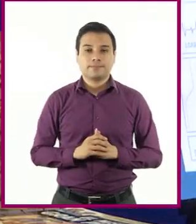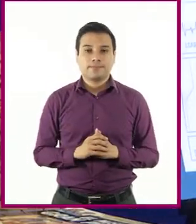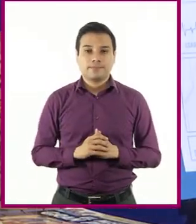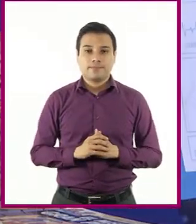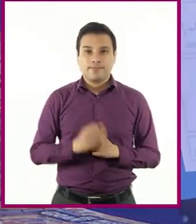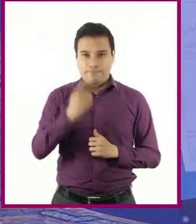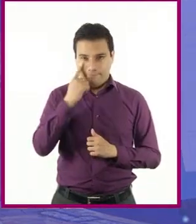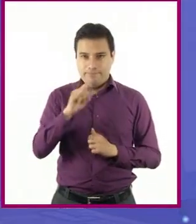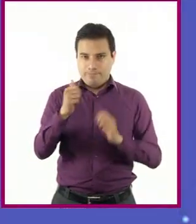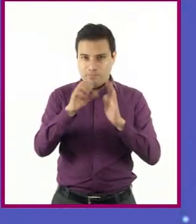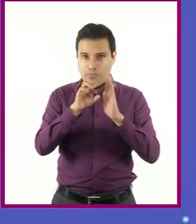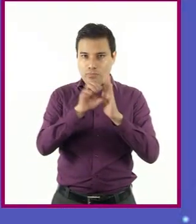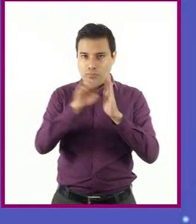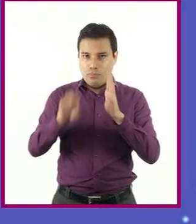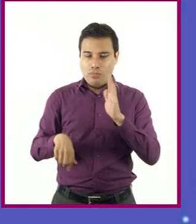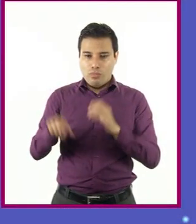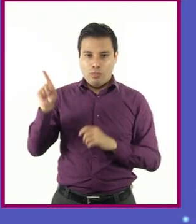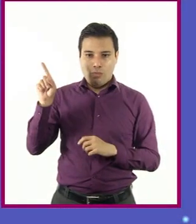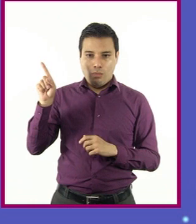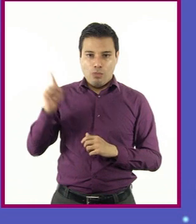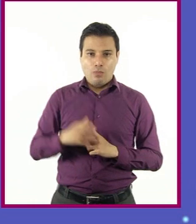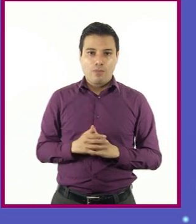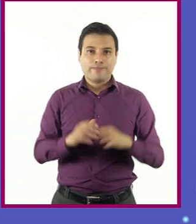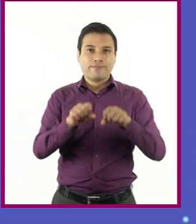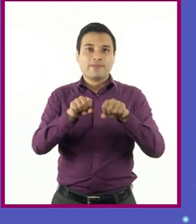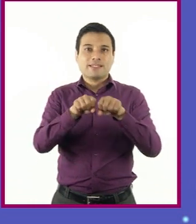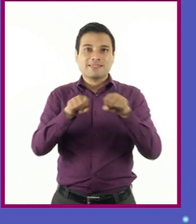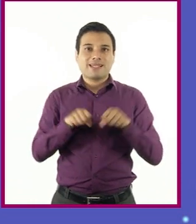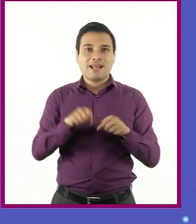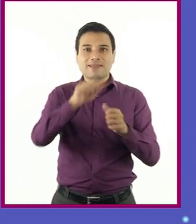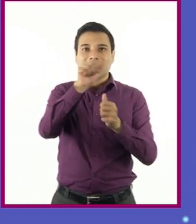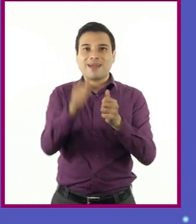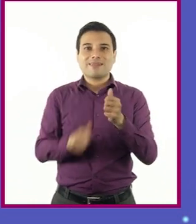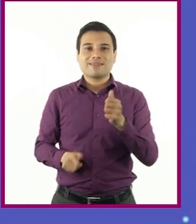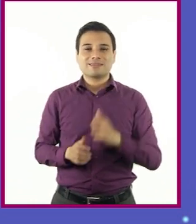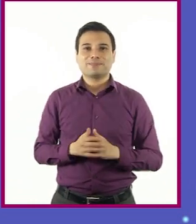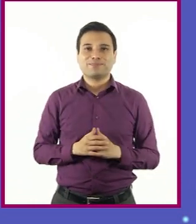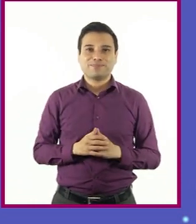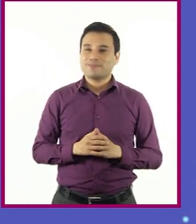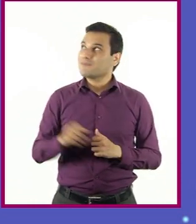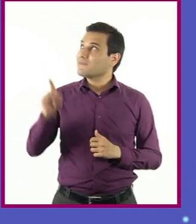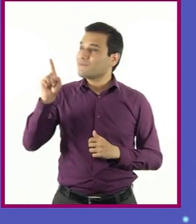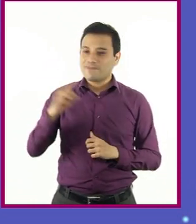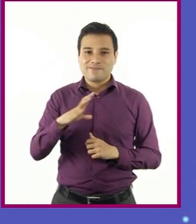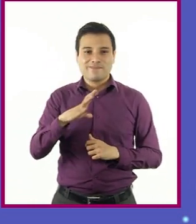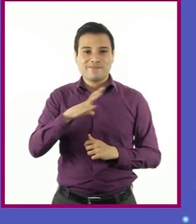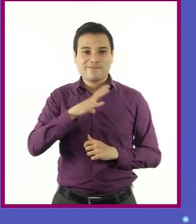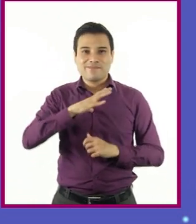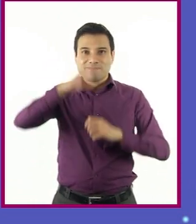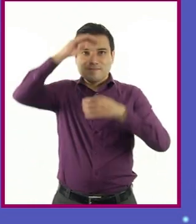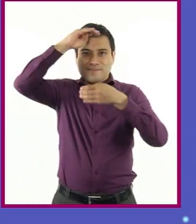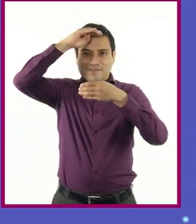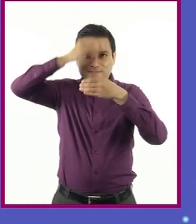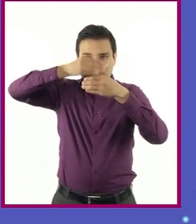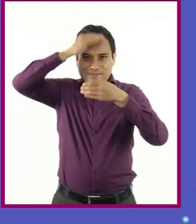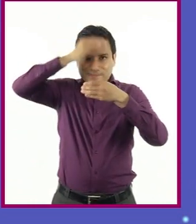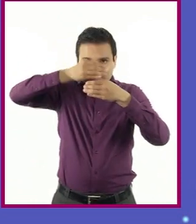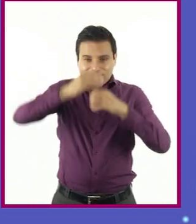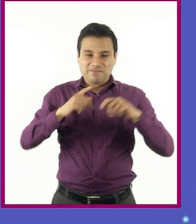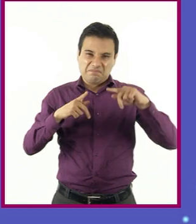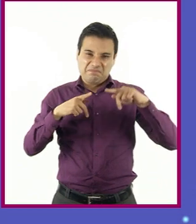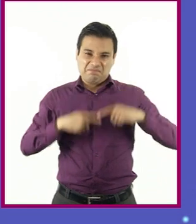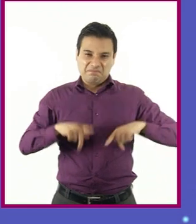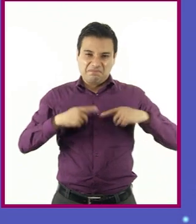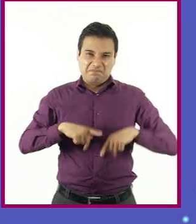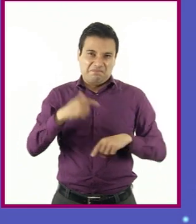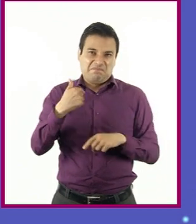Esta viñeta es una escena en la sala de armas. Podemos verlo en las armaduras y los nobles como personajes secundarios.